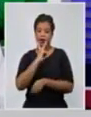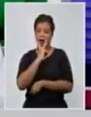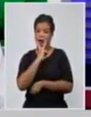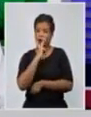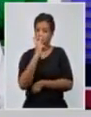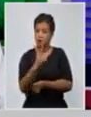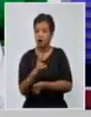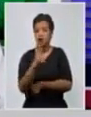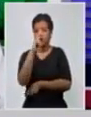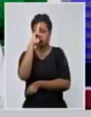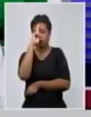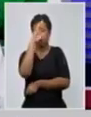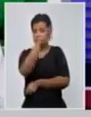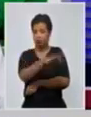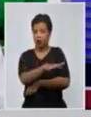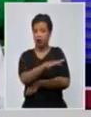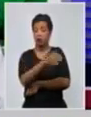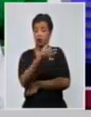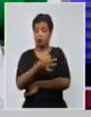se ingresó